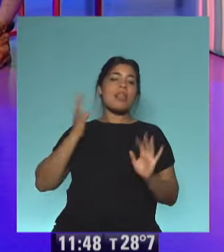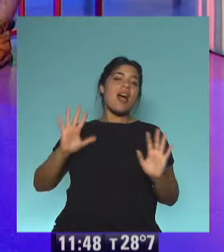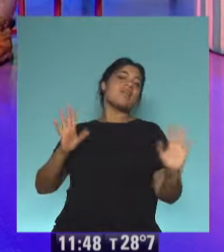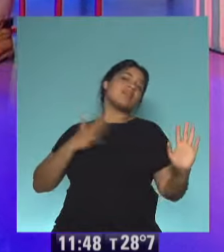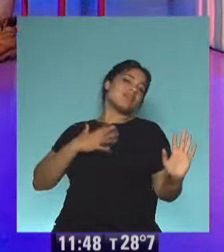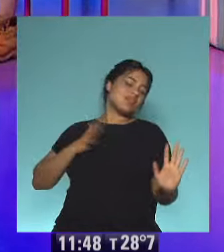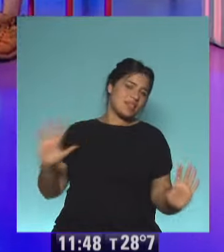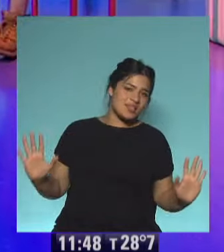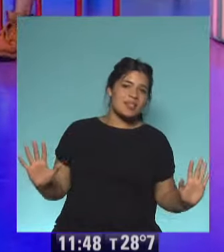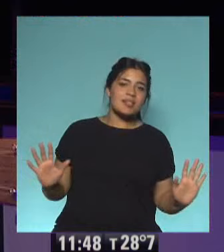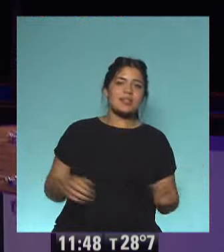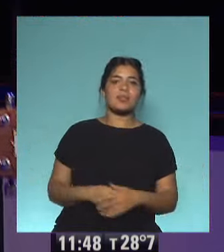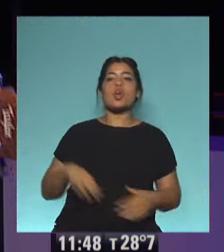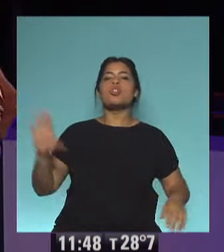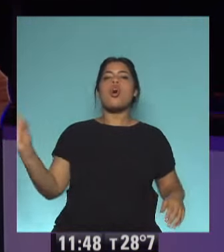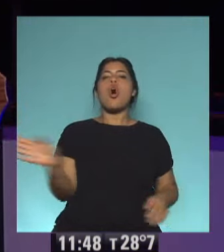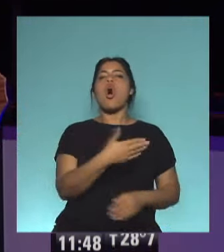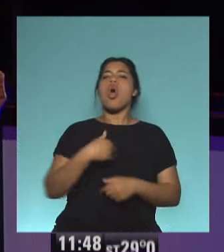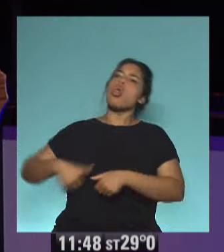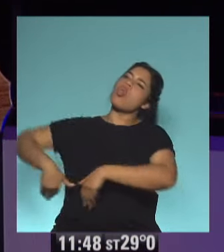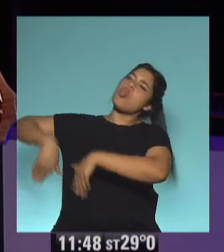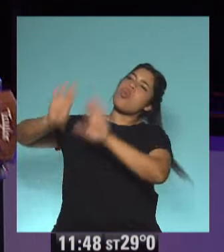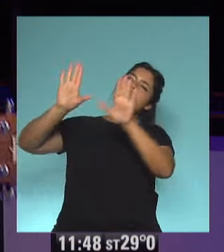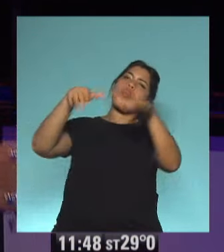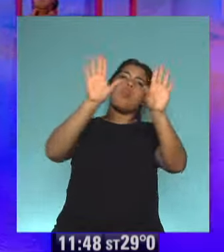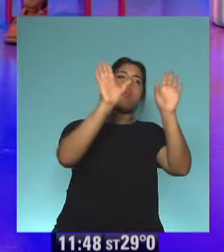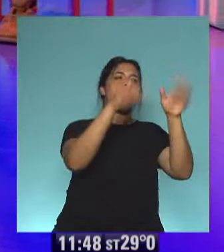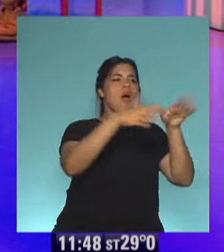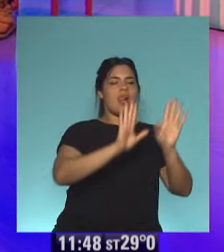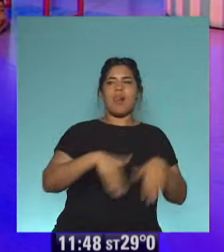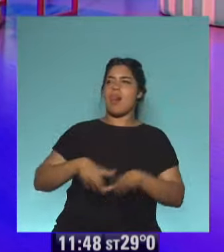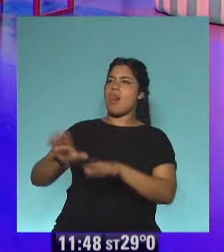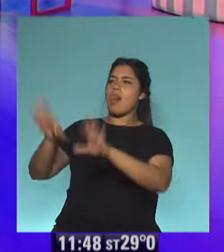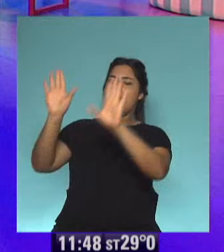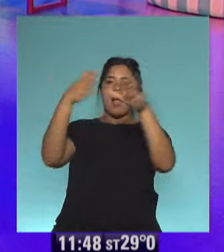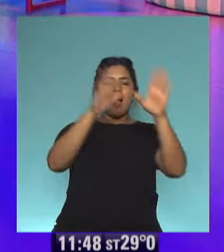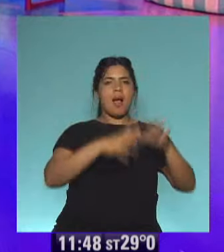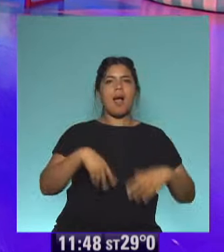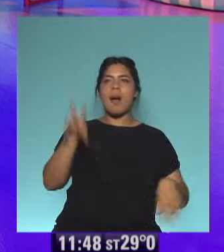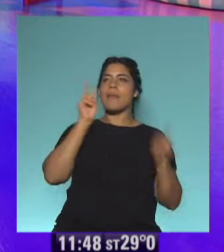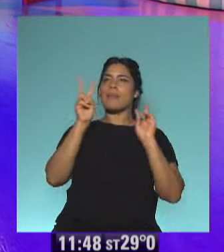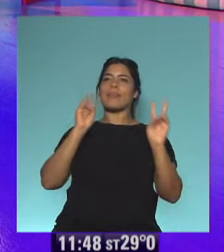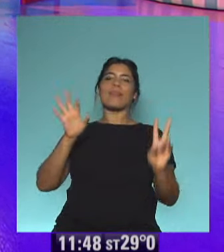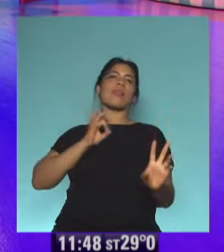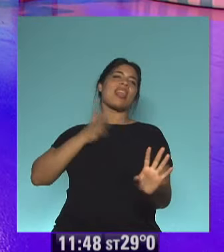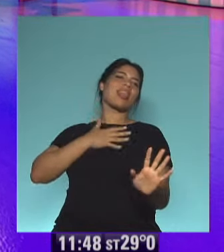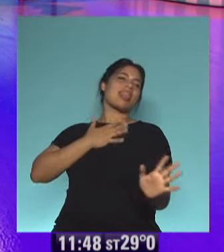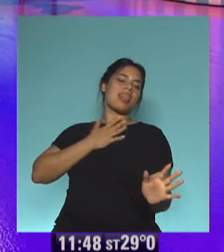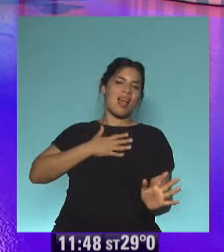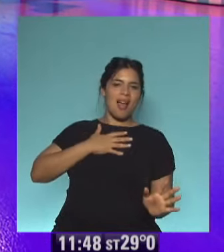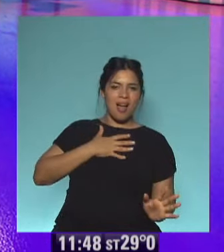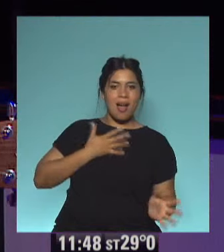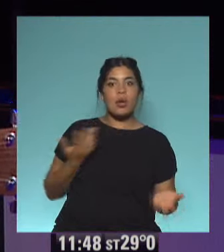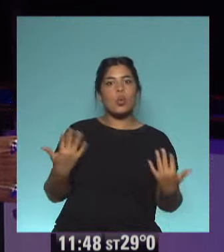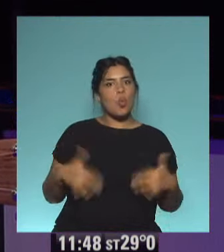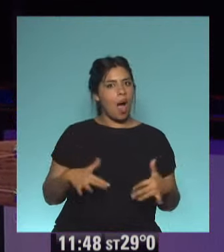Todas salen a volar, la vida mía. Quédense empecé a chequear más cosas